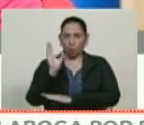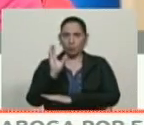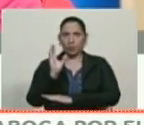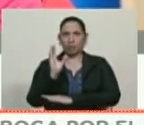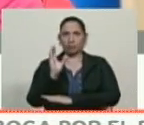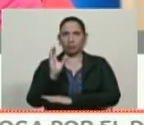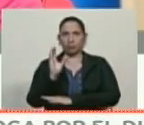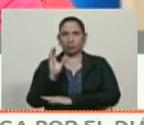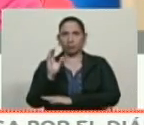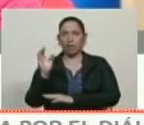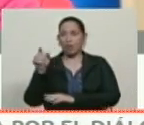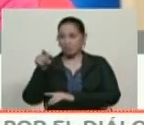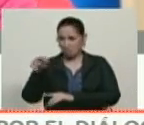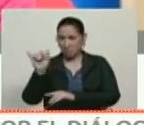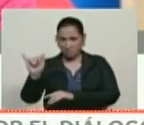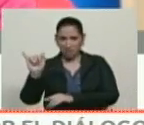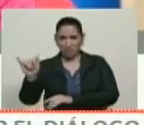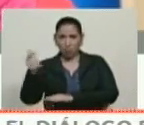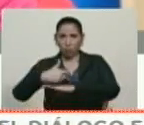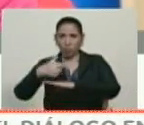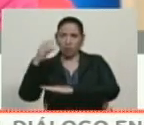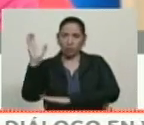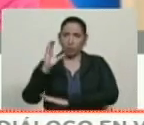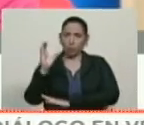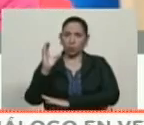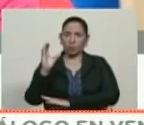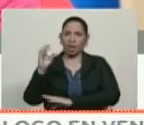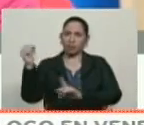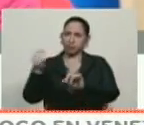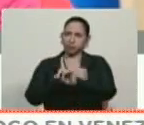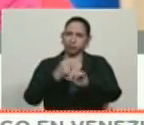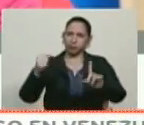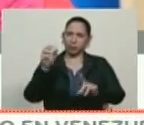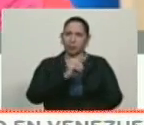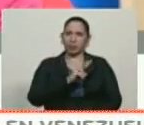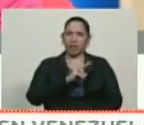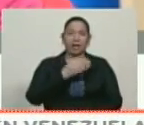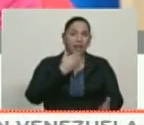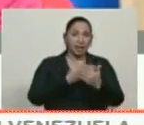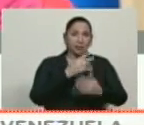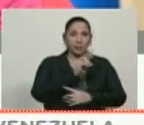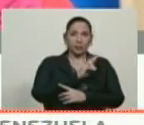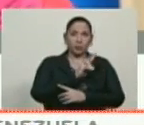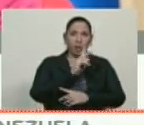el mismo gobierno colombiano. Pero fue gracias a Venezuela que el proceso de paz se dio.